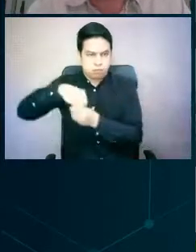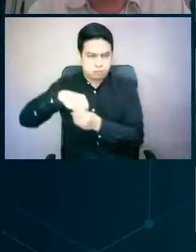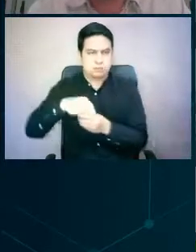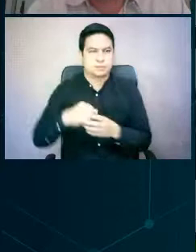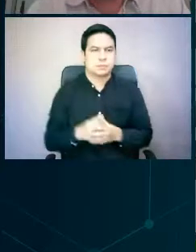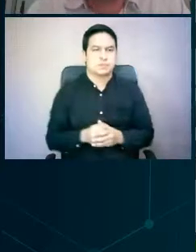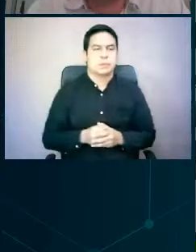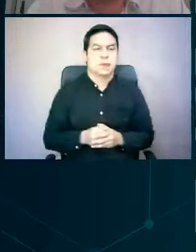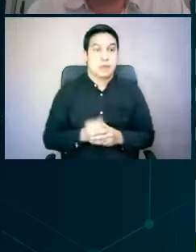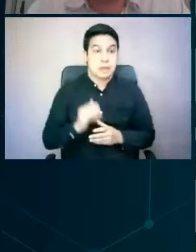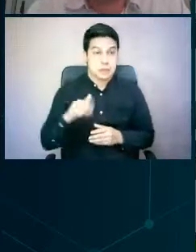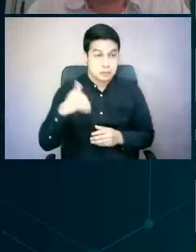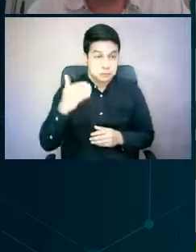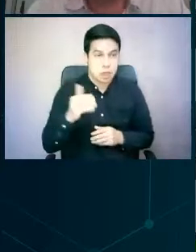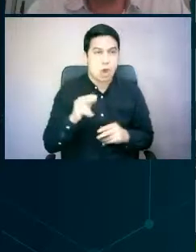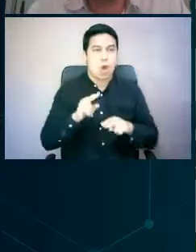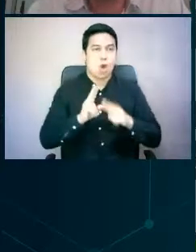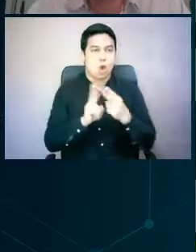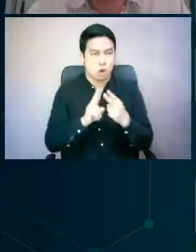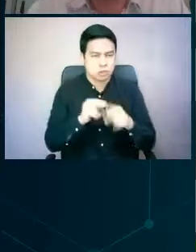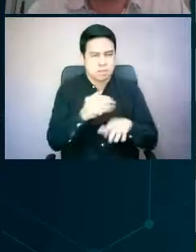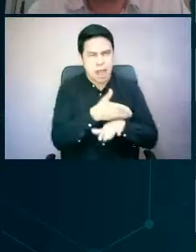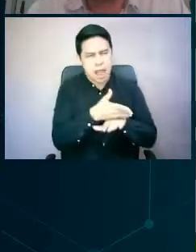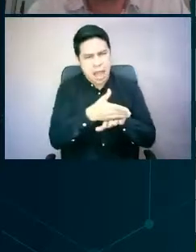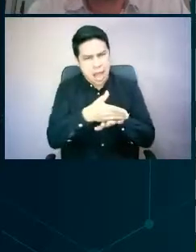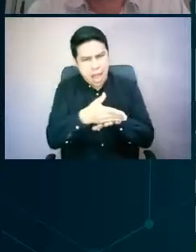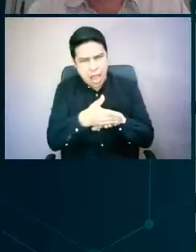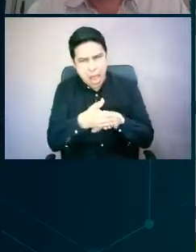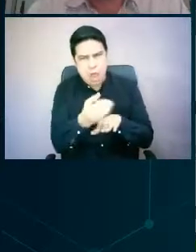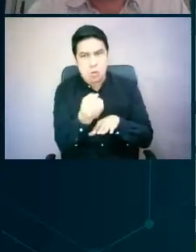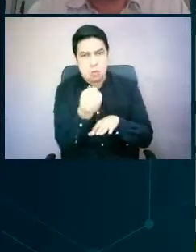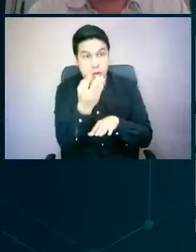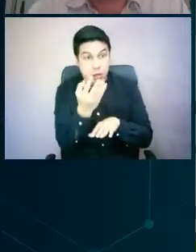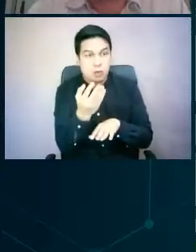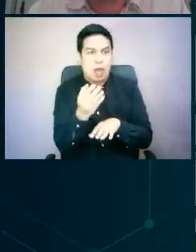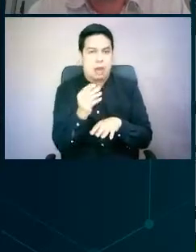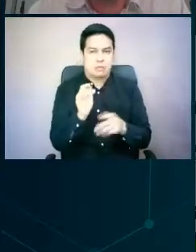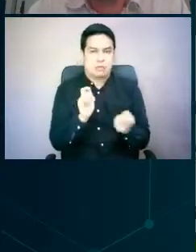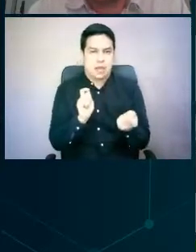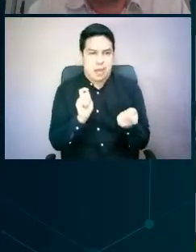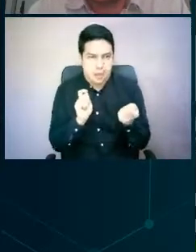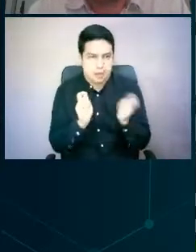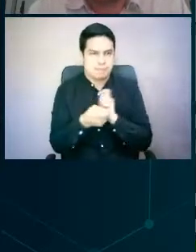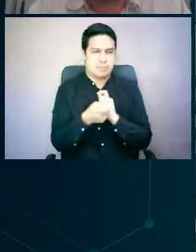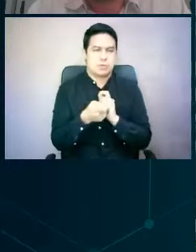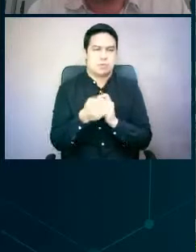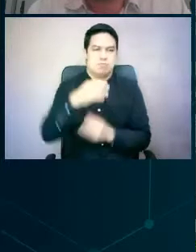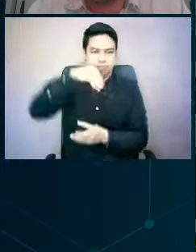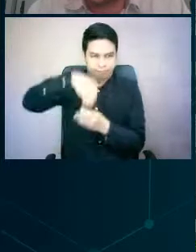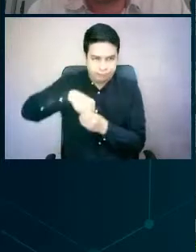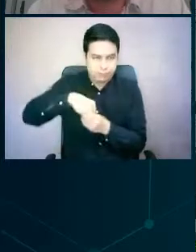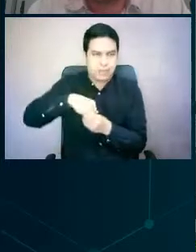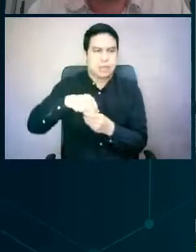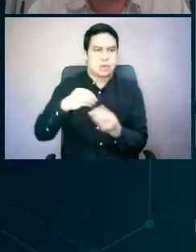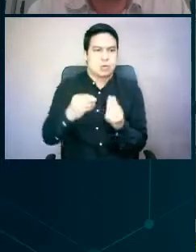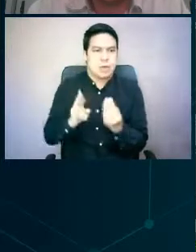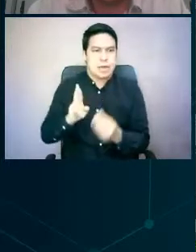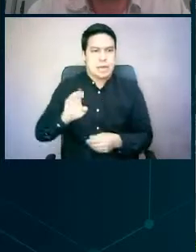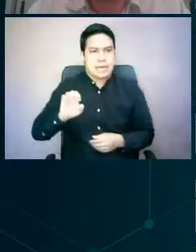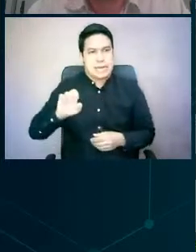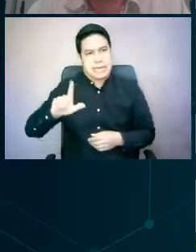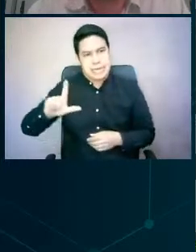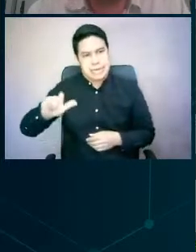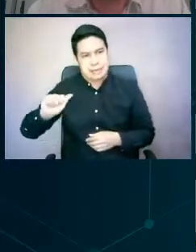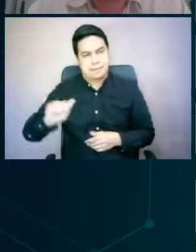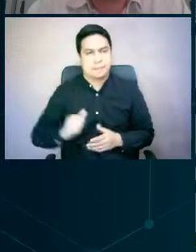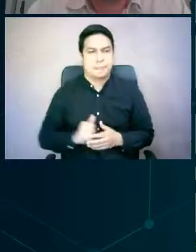la latencia, empaqueta esa información con ese delay para que cuando esta información llega